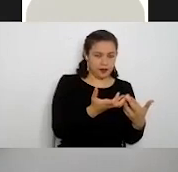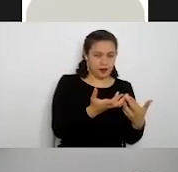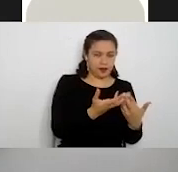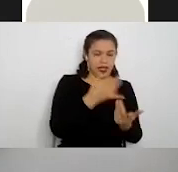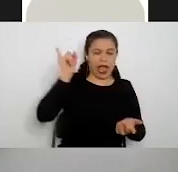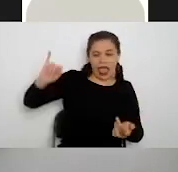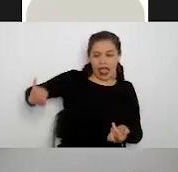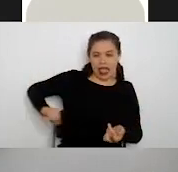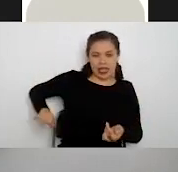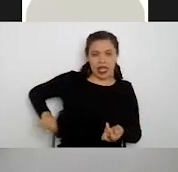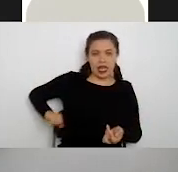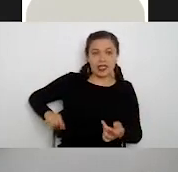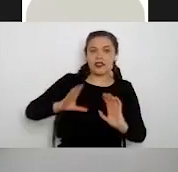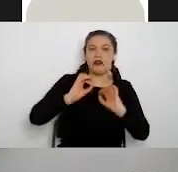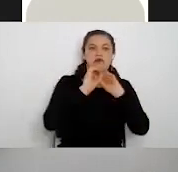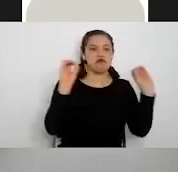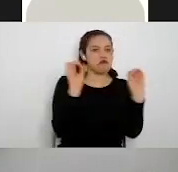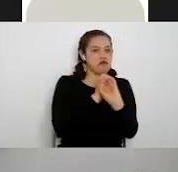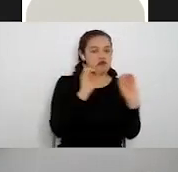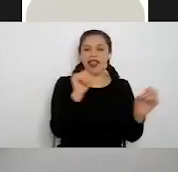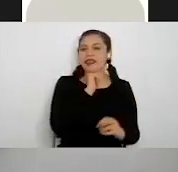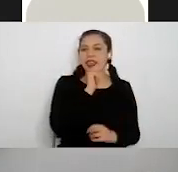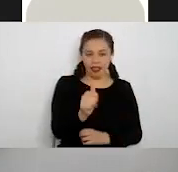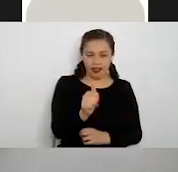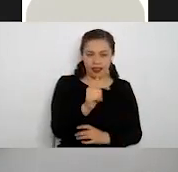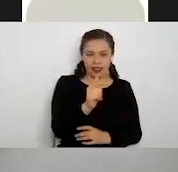a cero, o sea, prácticamente